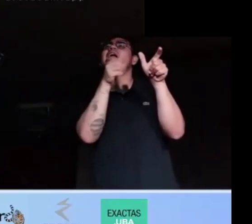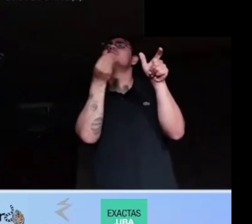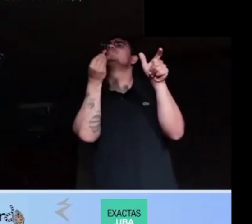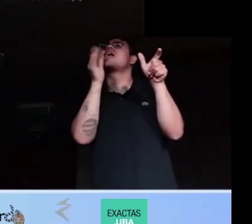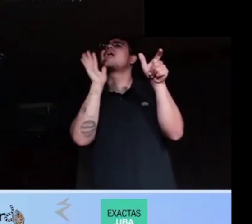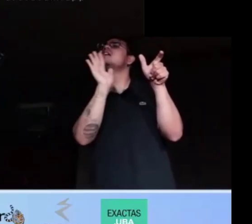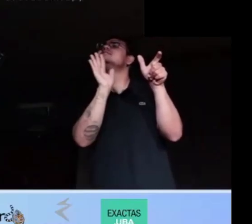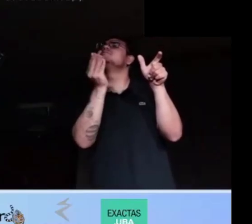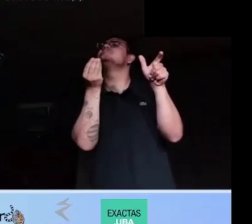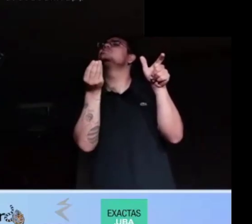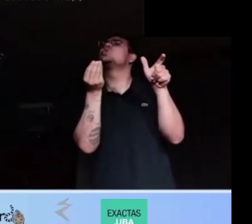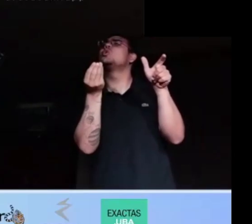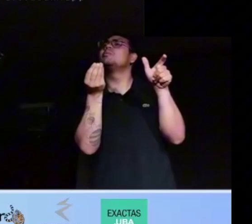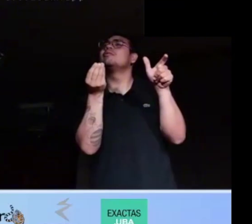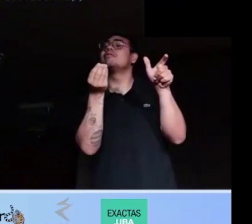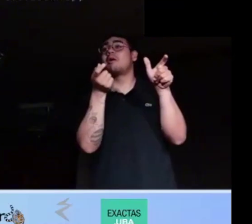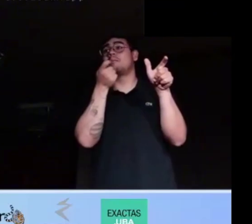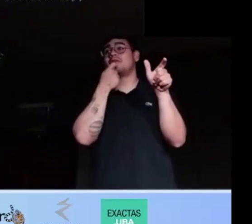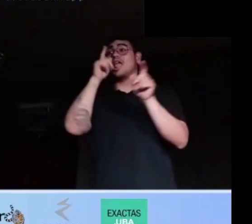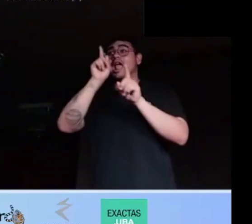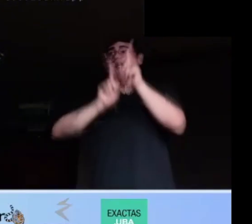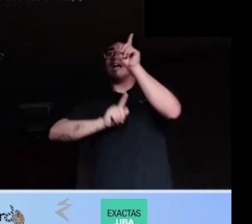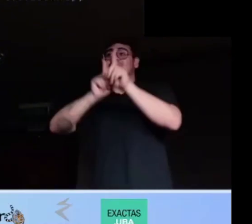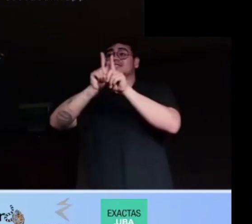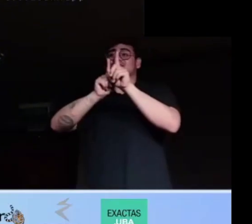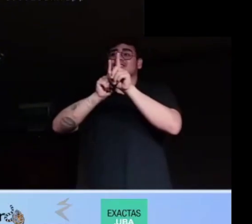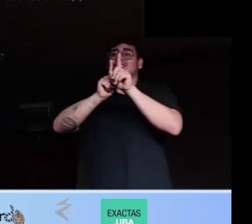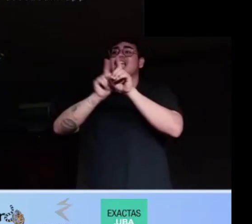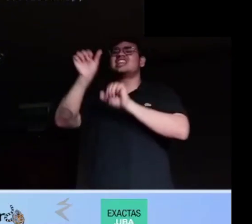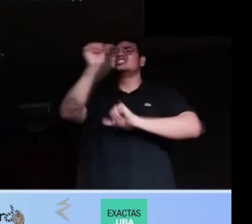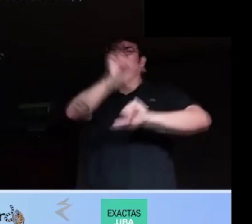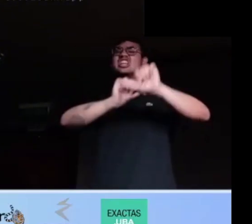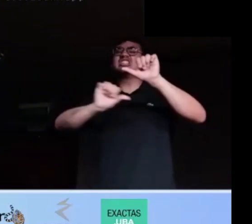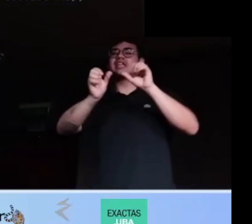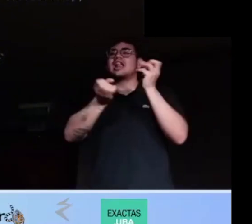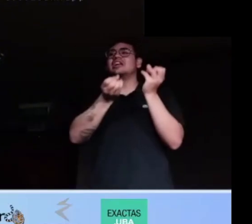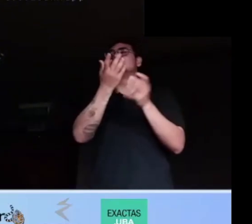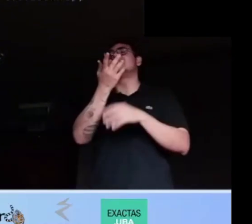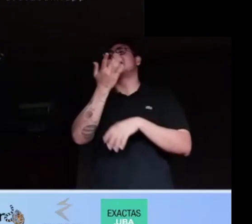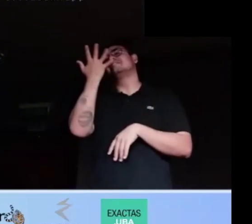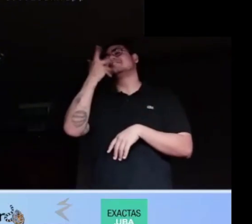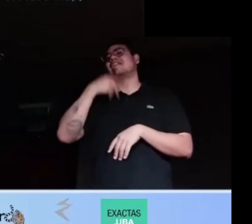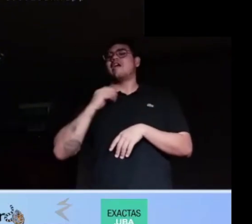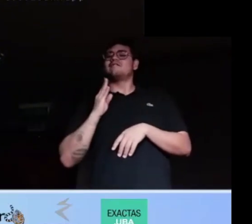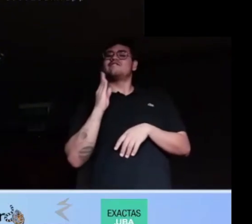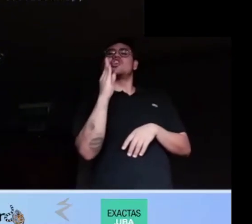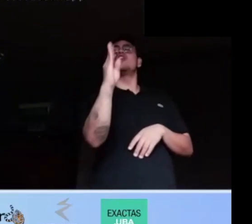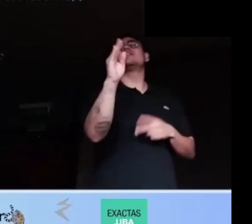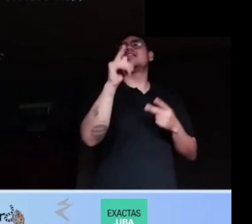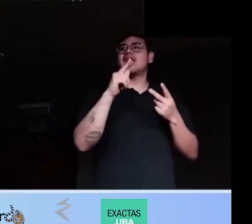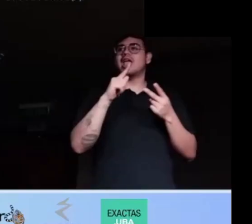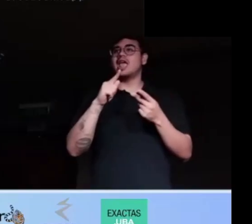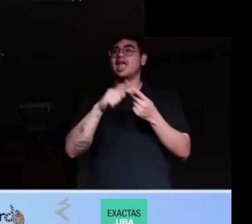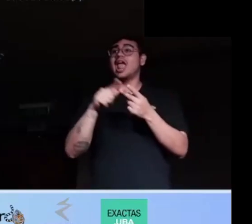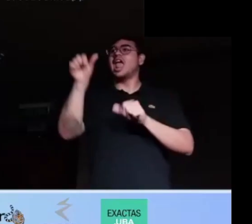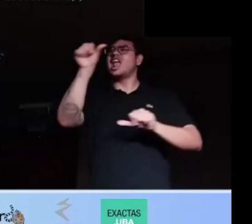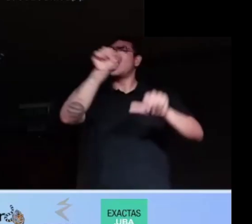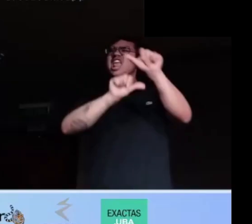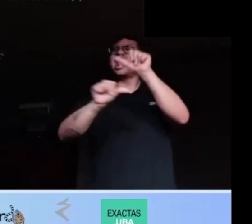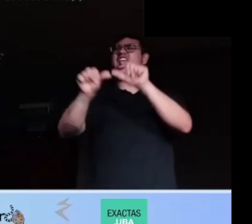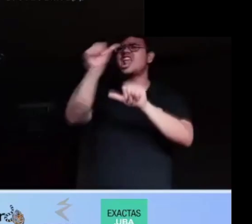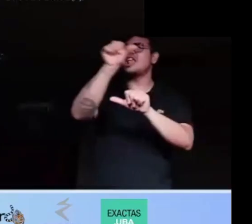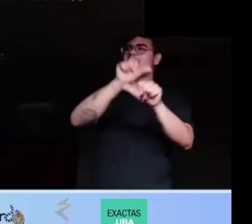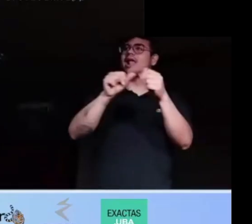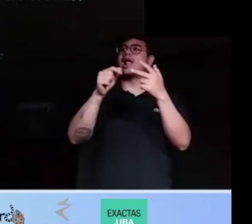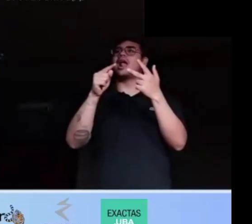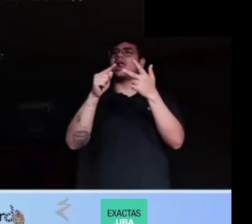esquivar. Dentro de las ciencias naturales aparece más la biología, después sigue la química y con suerte la física.